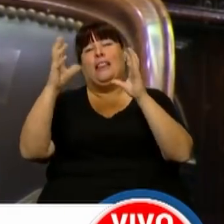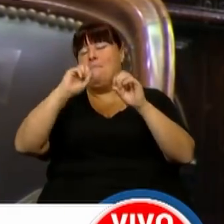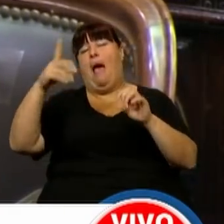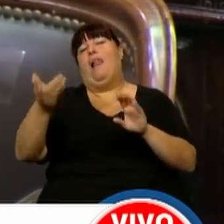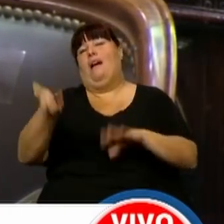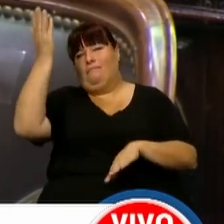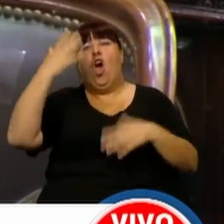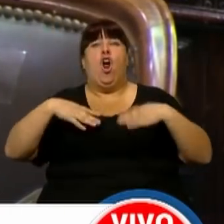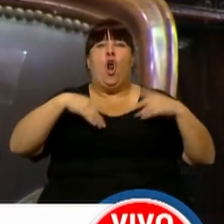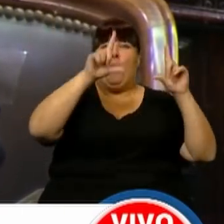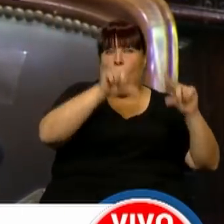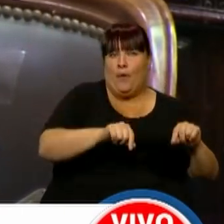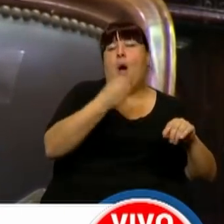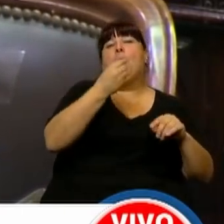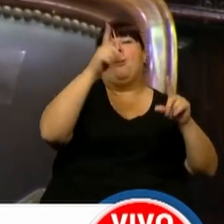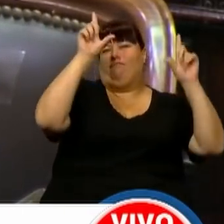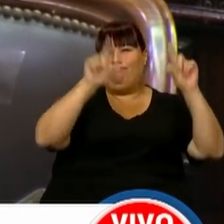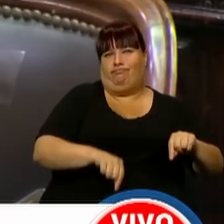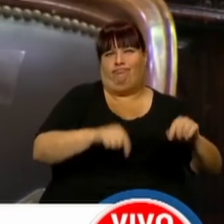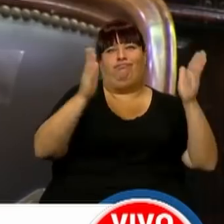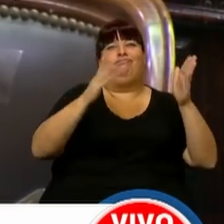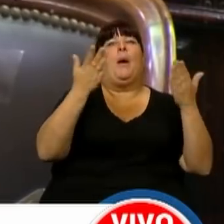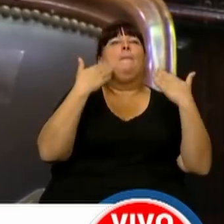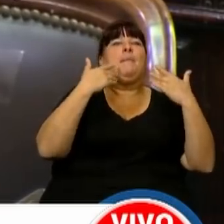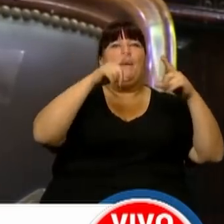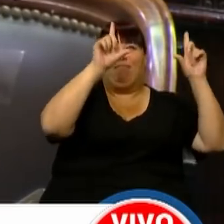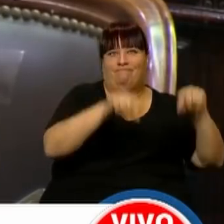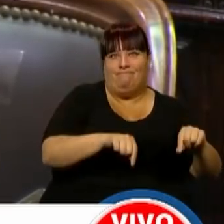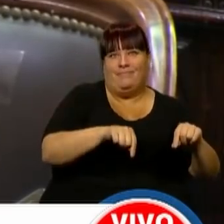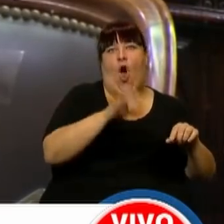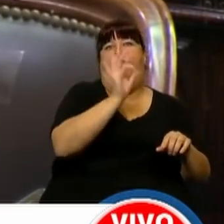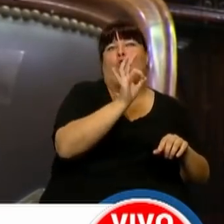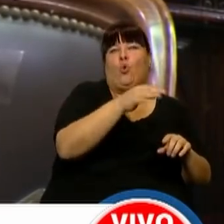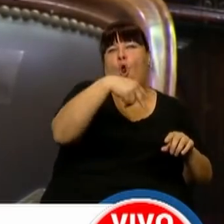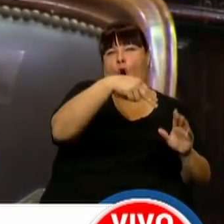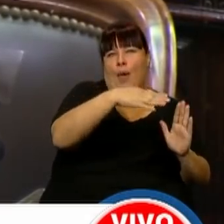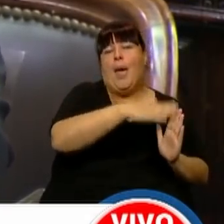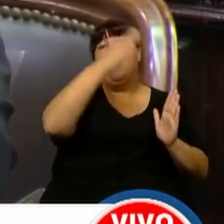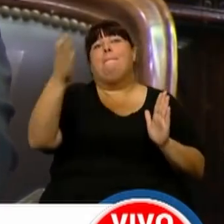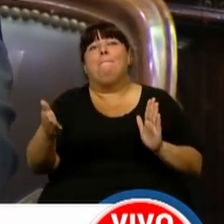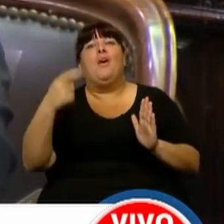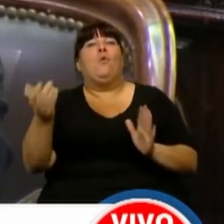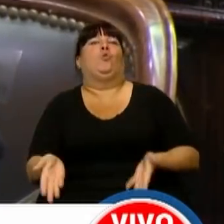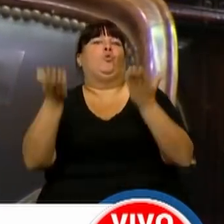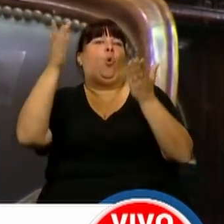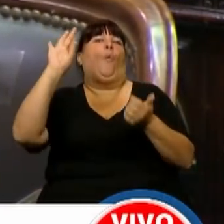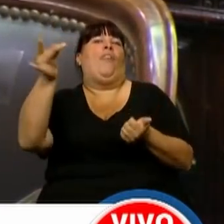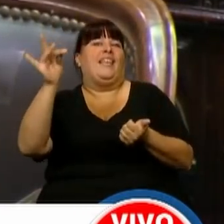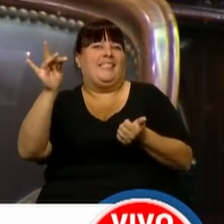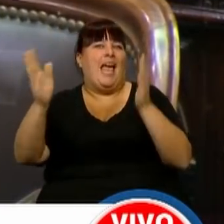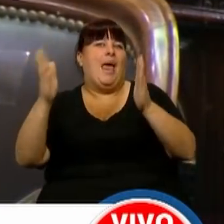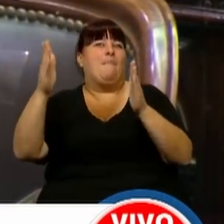La ropa puede bajar porque se está liquidando la temporada de primavera en el mes de octubre o de noviembre, pero va a subir en el mes de